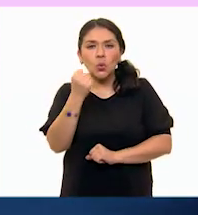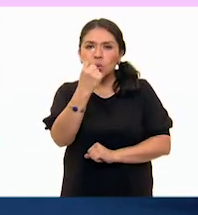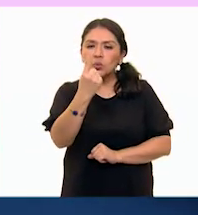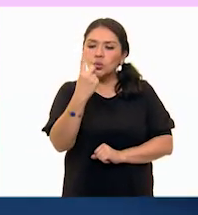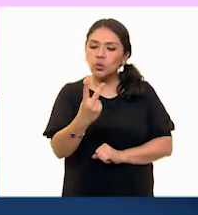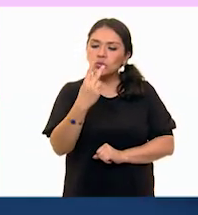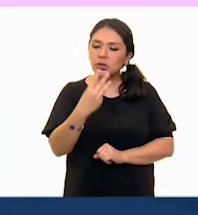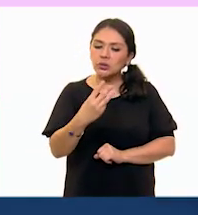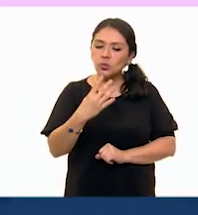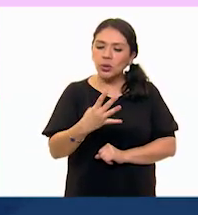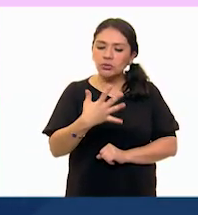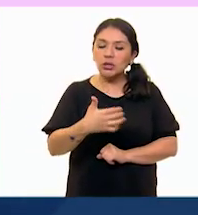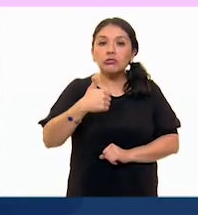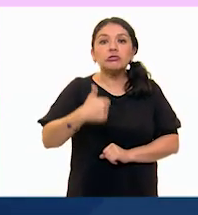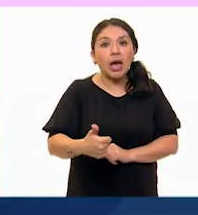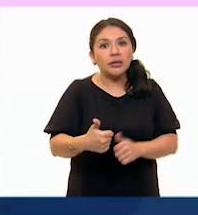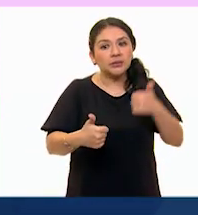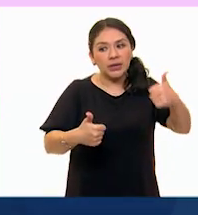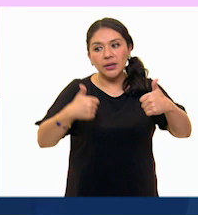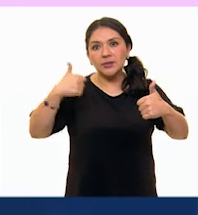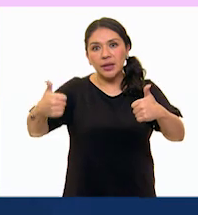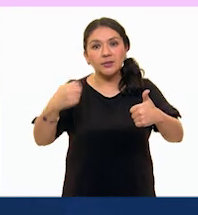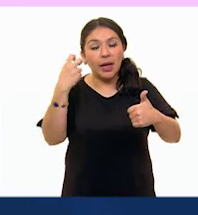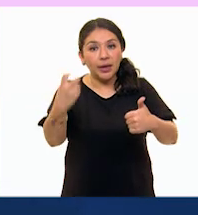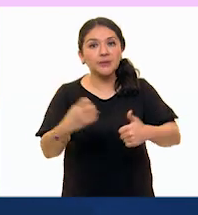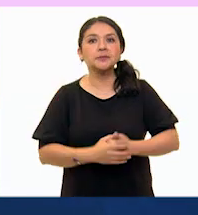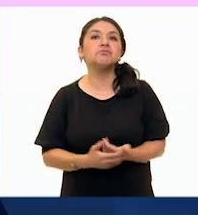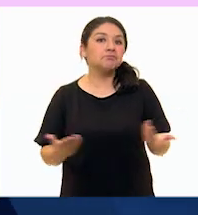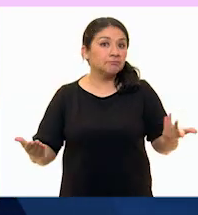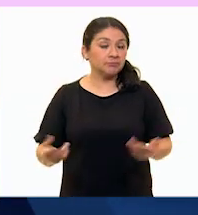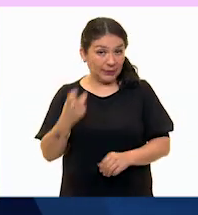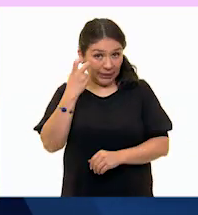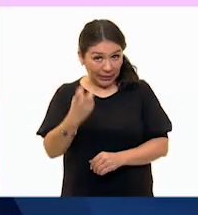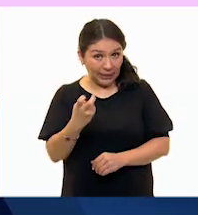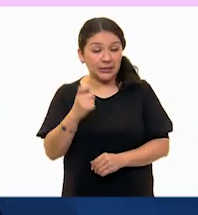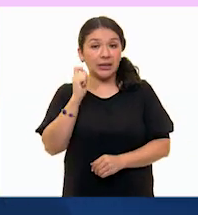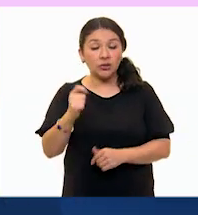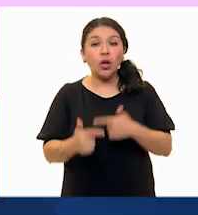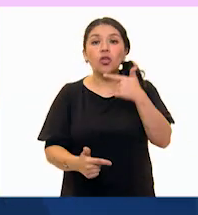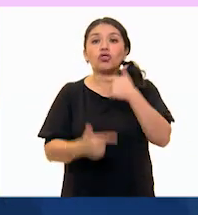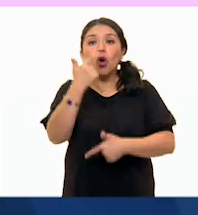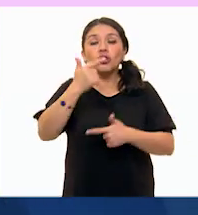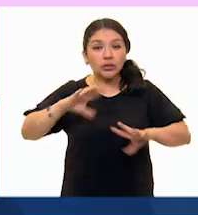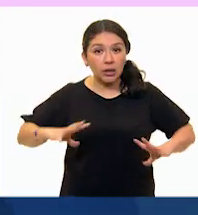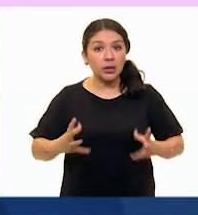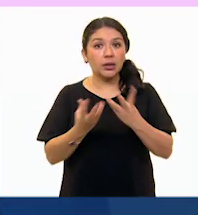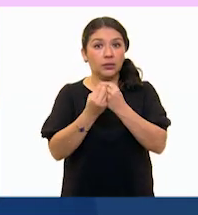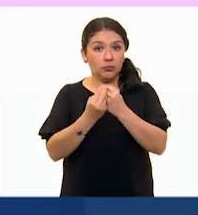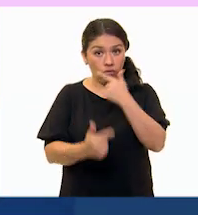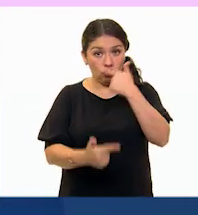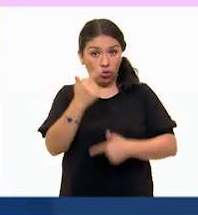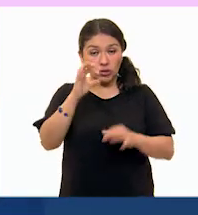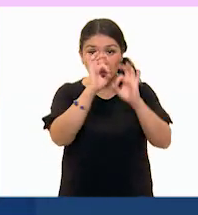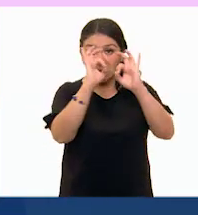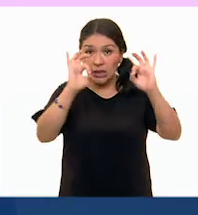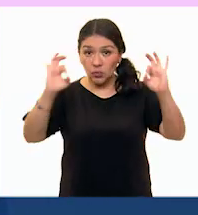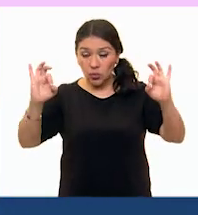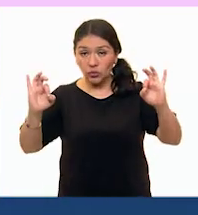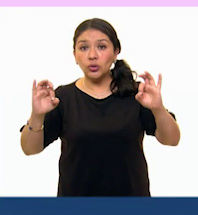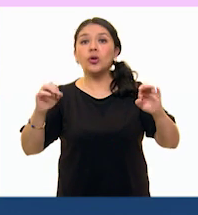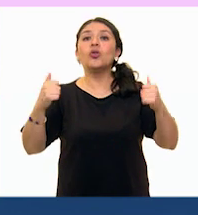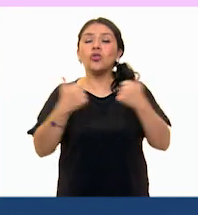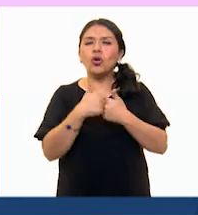5, 6 de cada lado. Estos forman 12 círculos, bueno, suman 12 círculos y